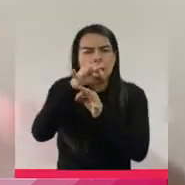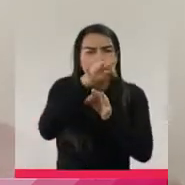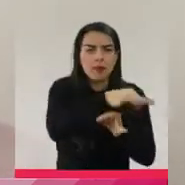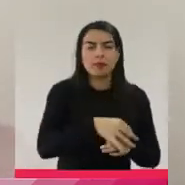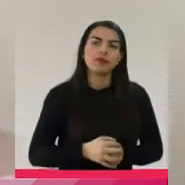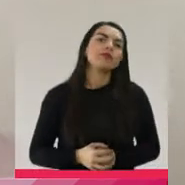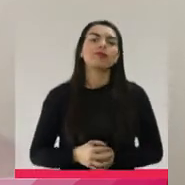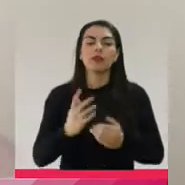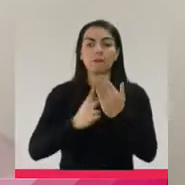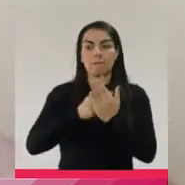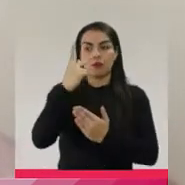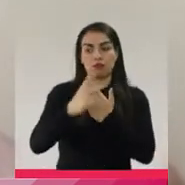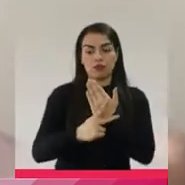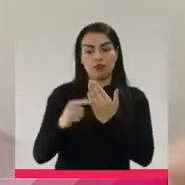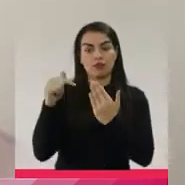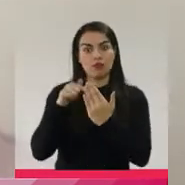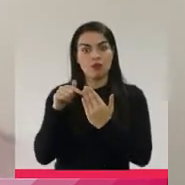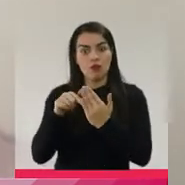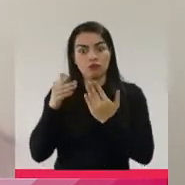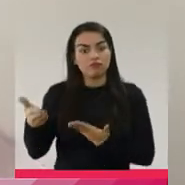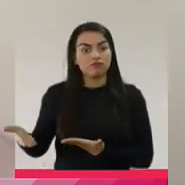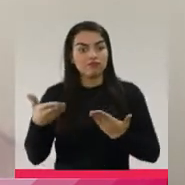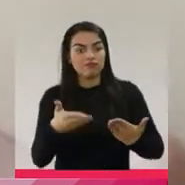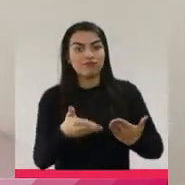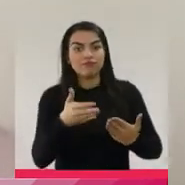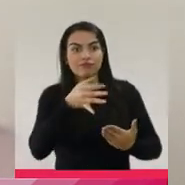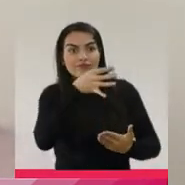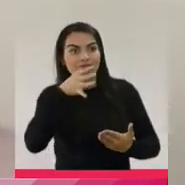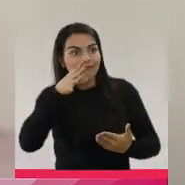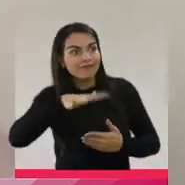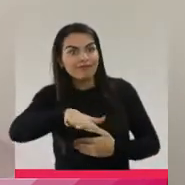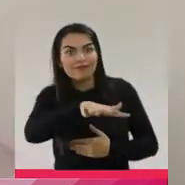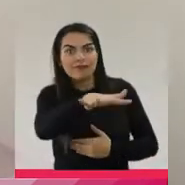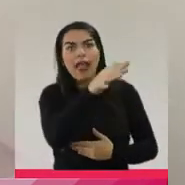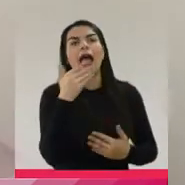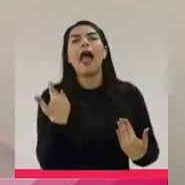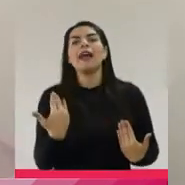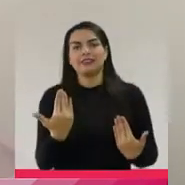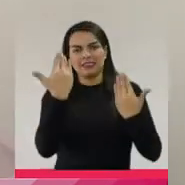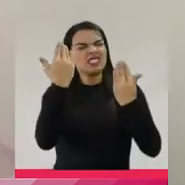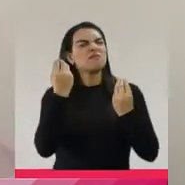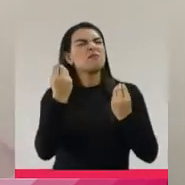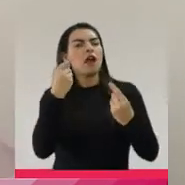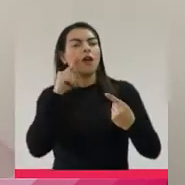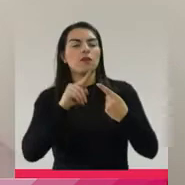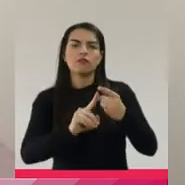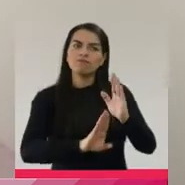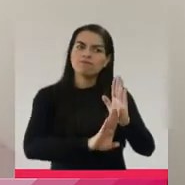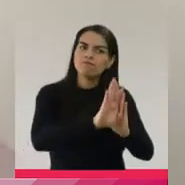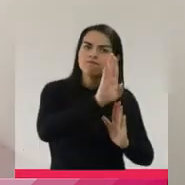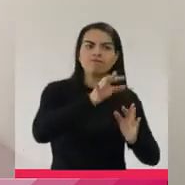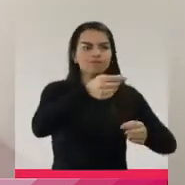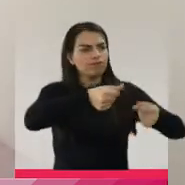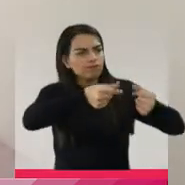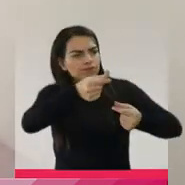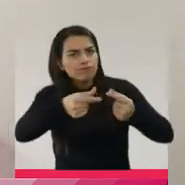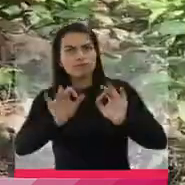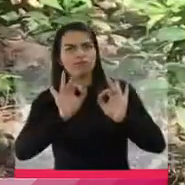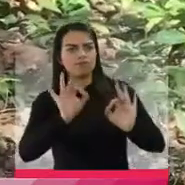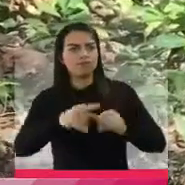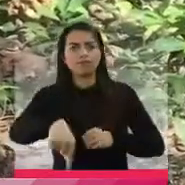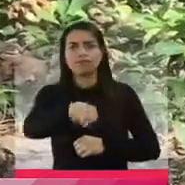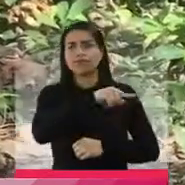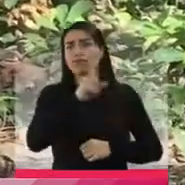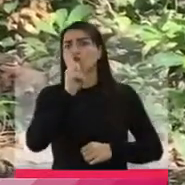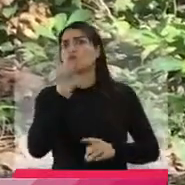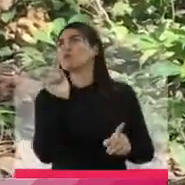de Colombia que nos permitan contribuir al desarrollo económico de las áreas más desfavorecidas del país.